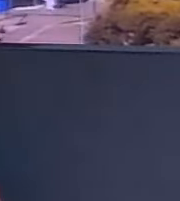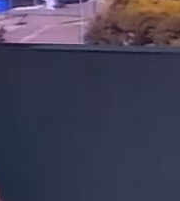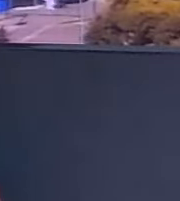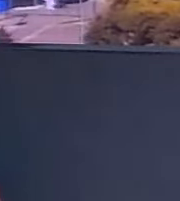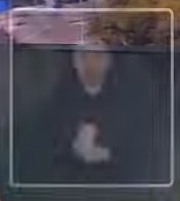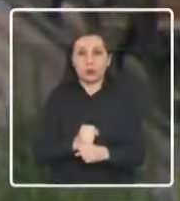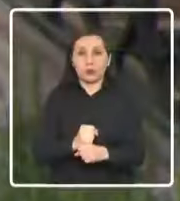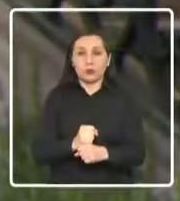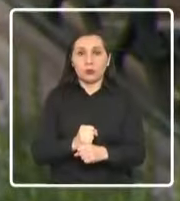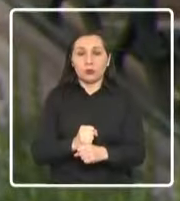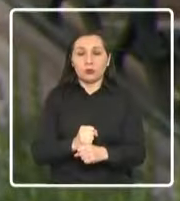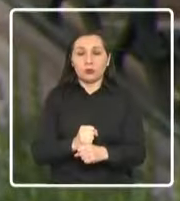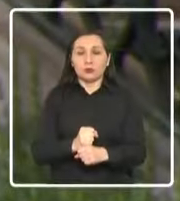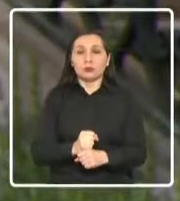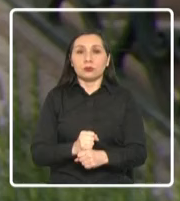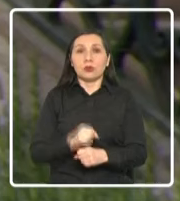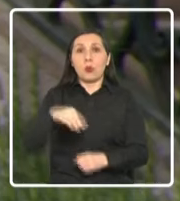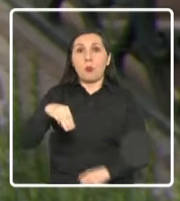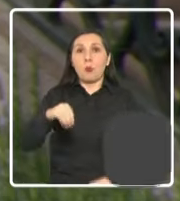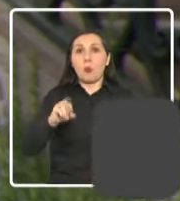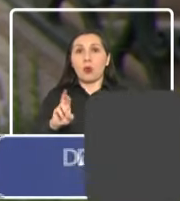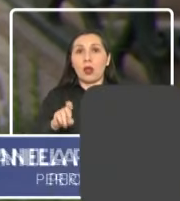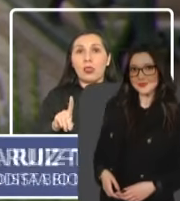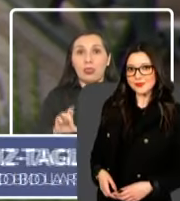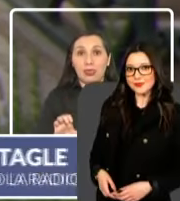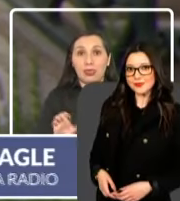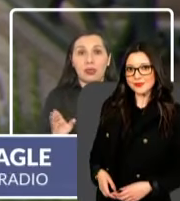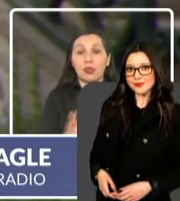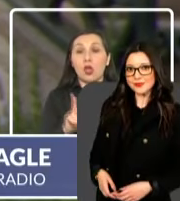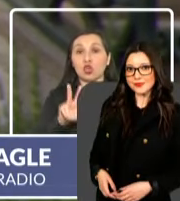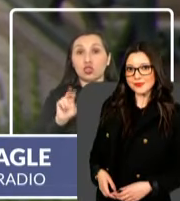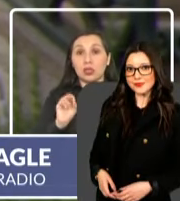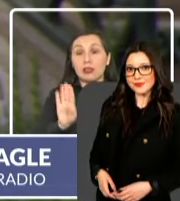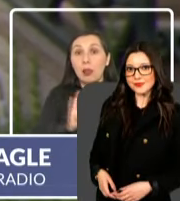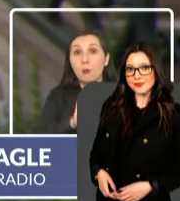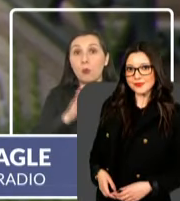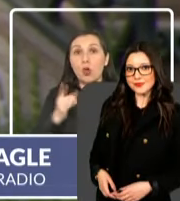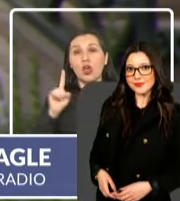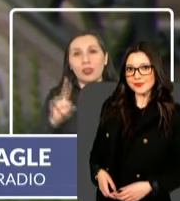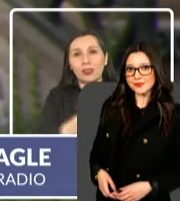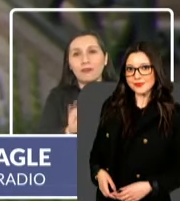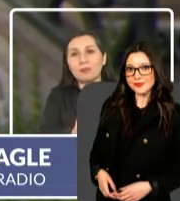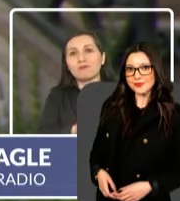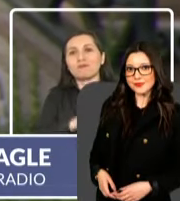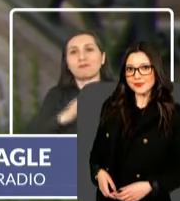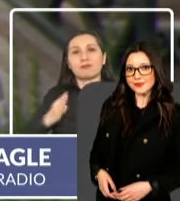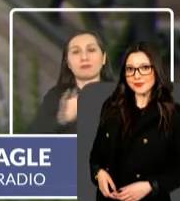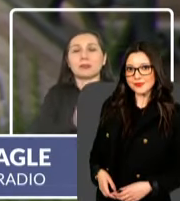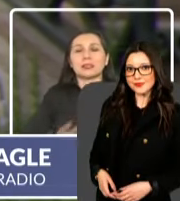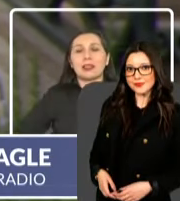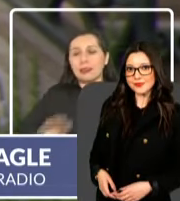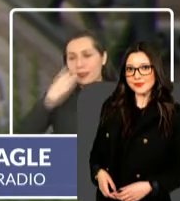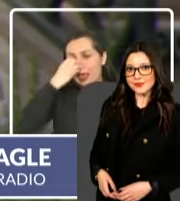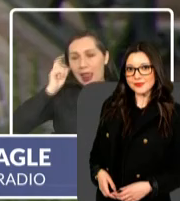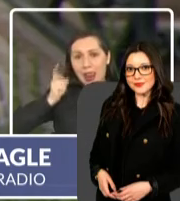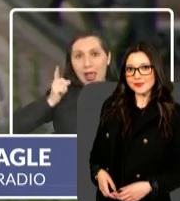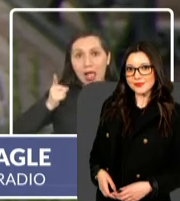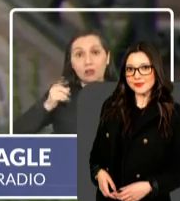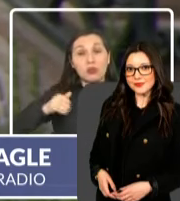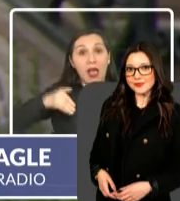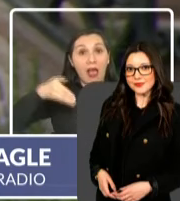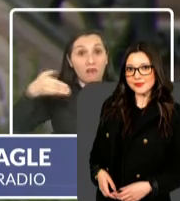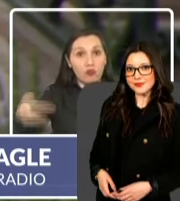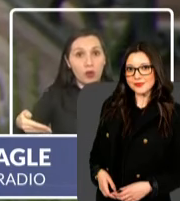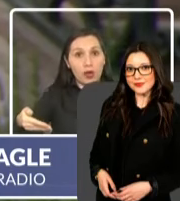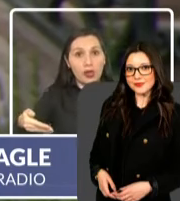tardes. ¿Qué tal? Buenas tardes. Habla el presidente de la República, Gabriel Boric, en este acto que se realiza acá en el